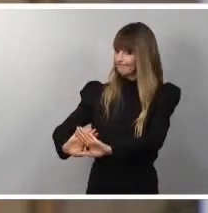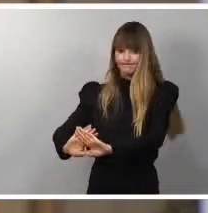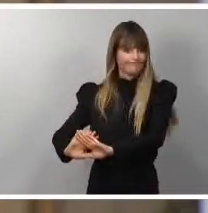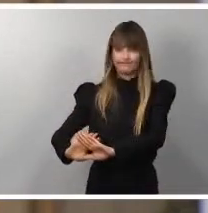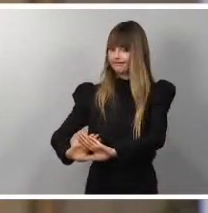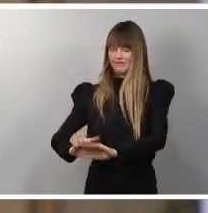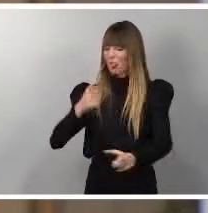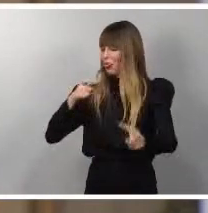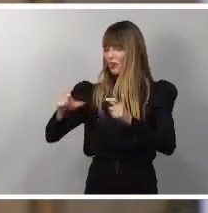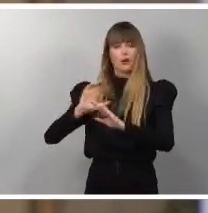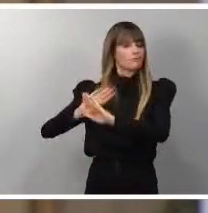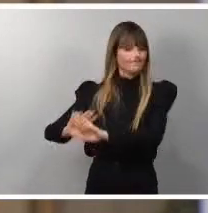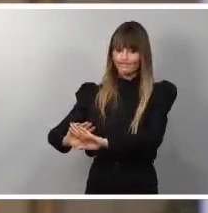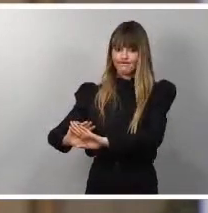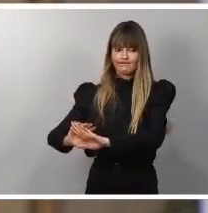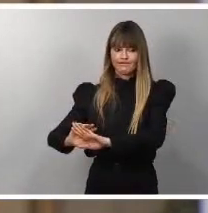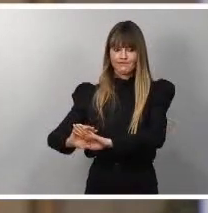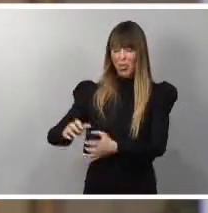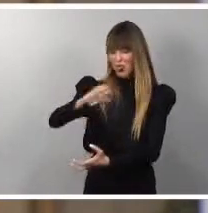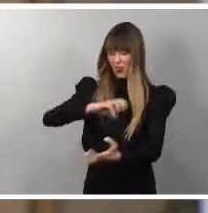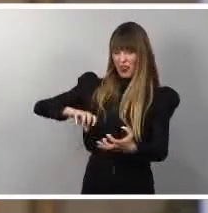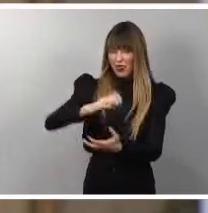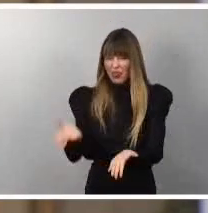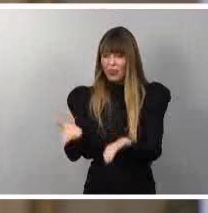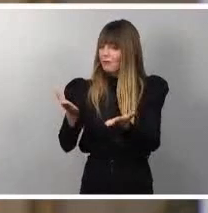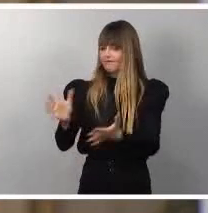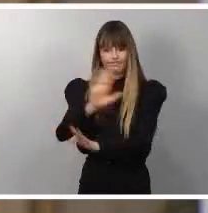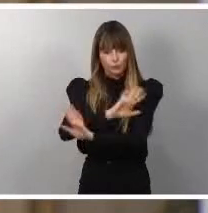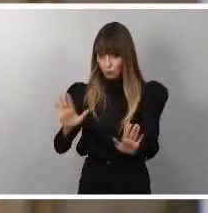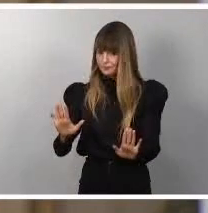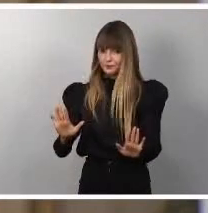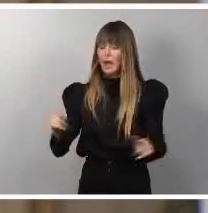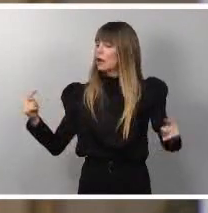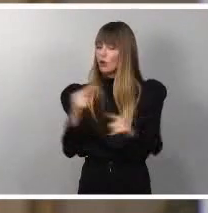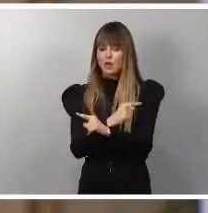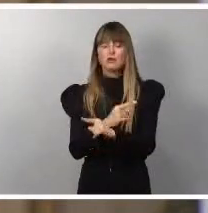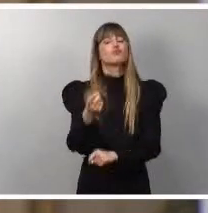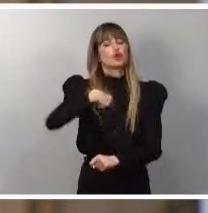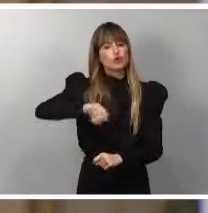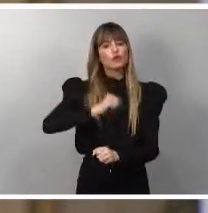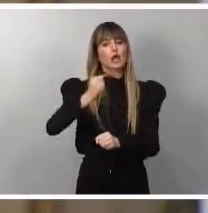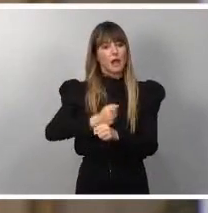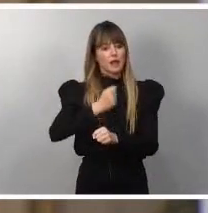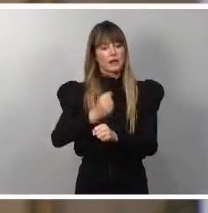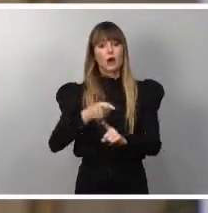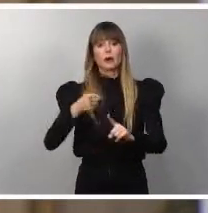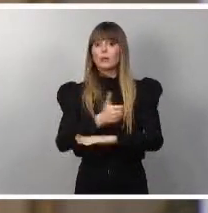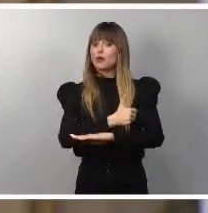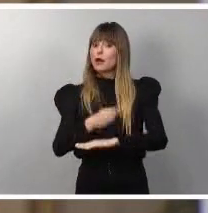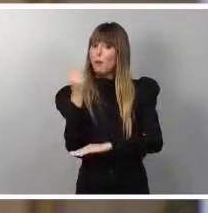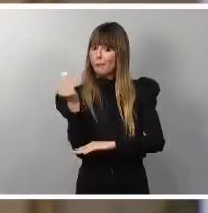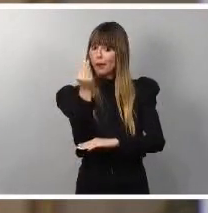estos insultos, ni vamos a responder a la bronca con más bronca, ni al más ruido con más ruido. Al contrario, vamos a trabajar por el bien de la ciudadanía y vamos a